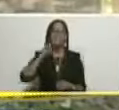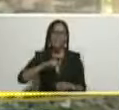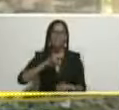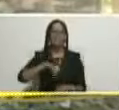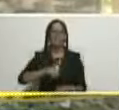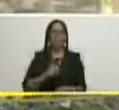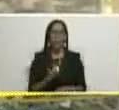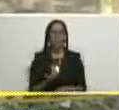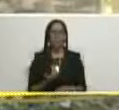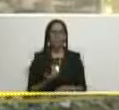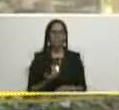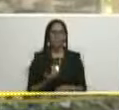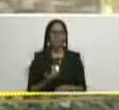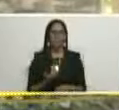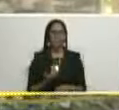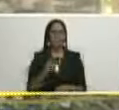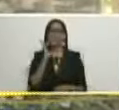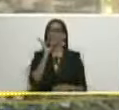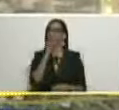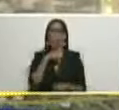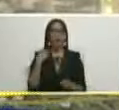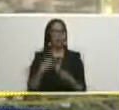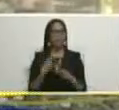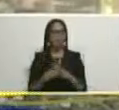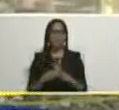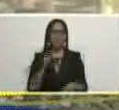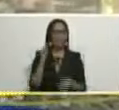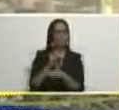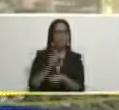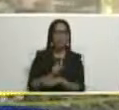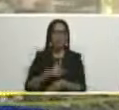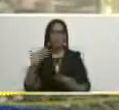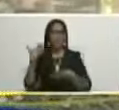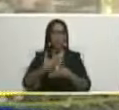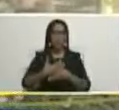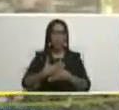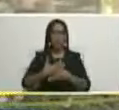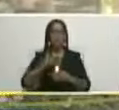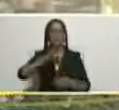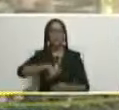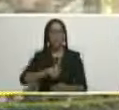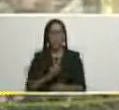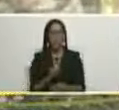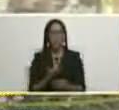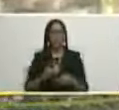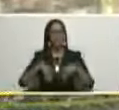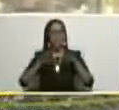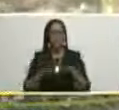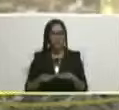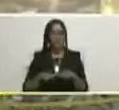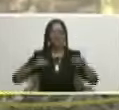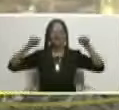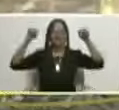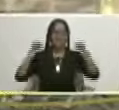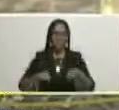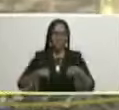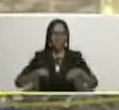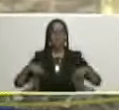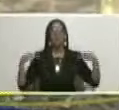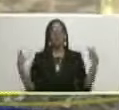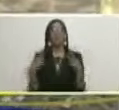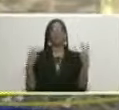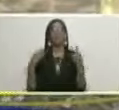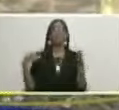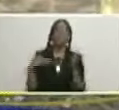puede, de que no hay amenazas, sanciones ni bloqueos que puedan detenernos. Esta es una victoria contra